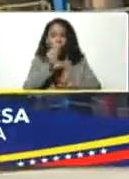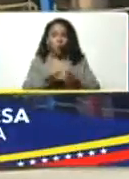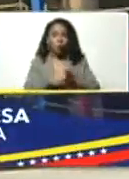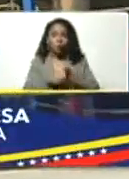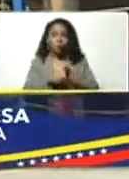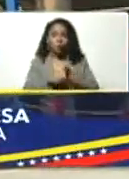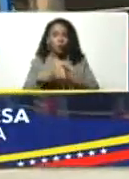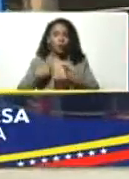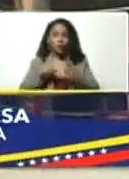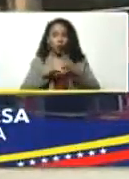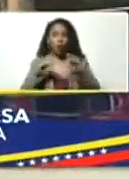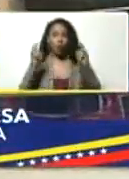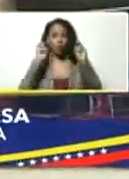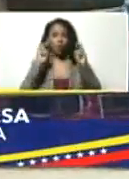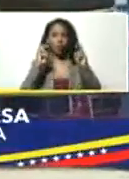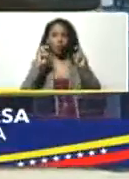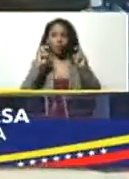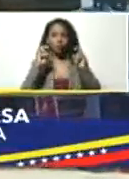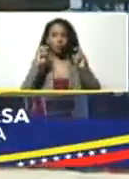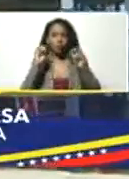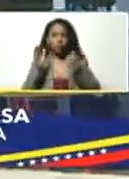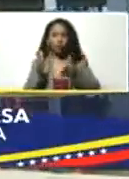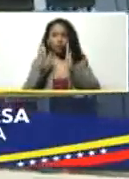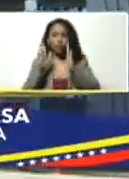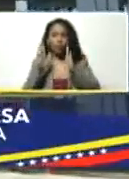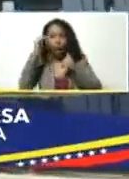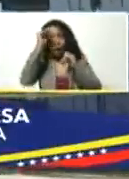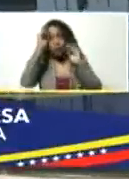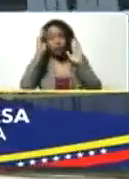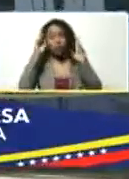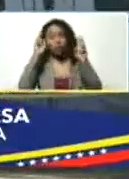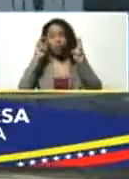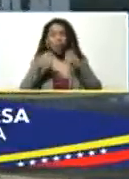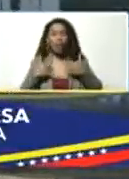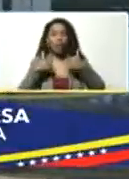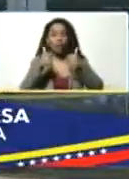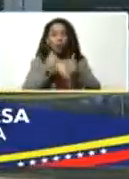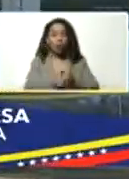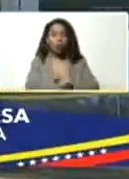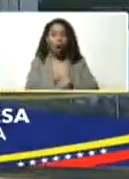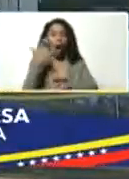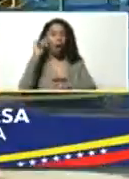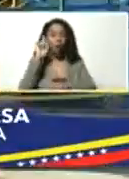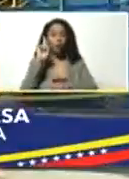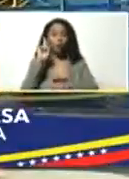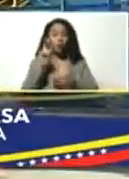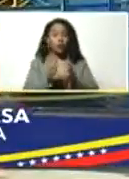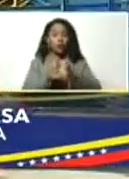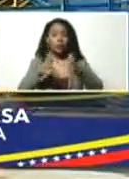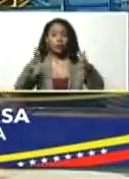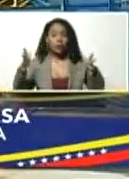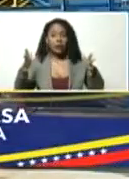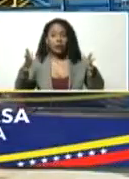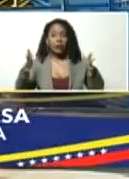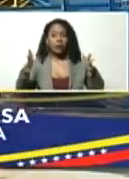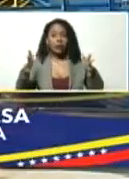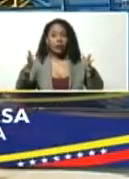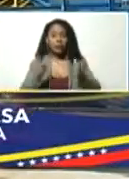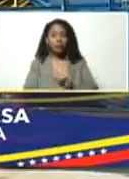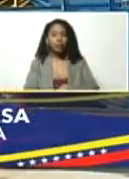Tenemos toda la parte de mobiliario, atendemos el sector salud. Tenemos una gama de